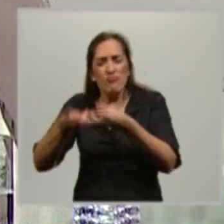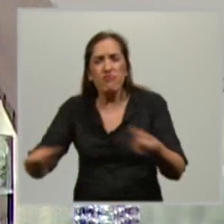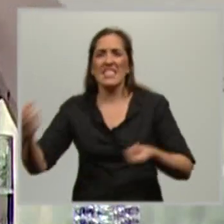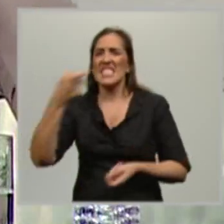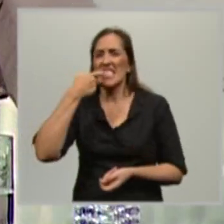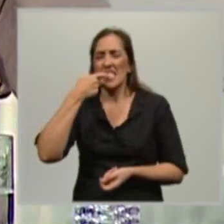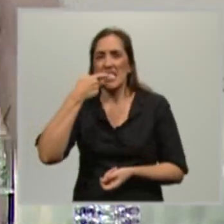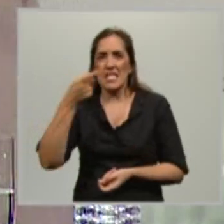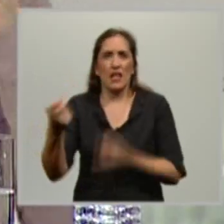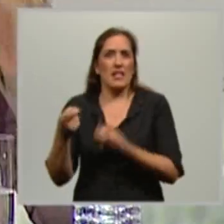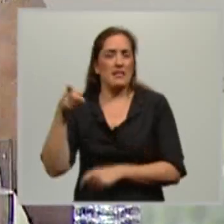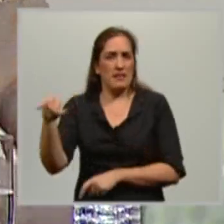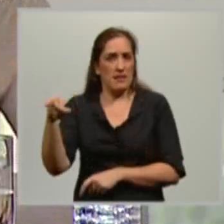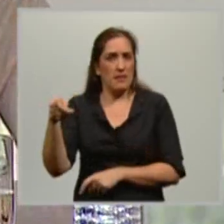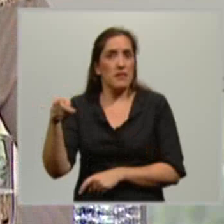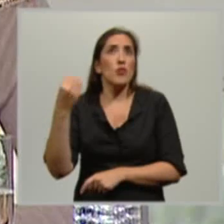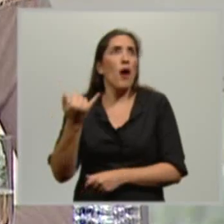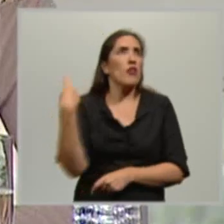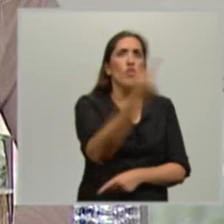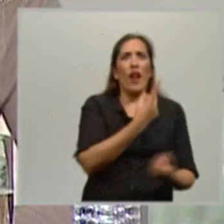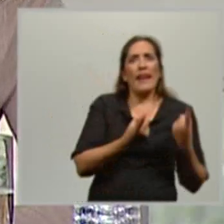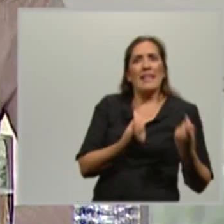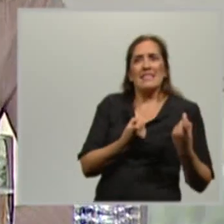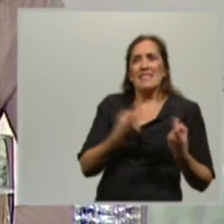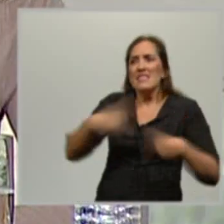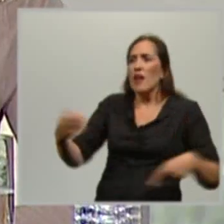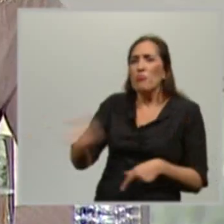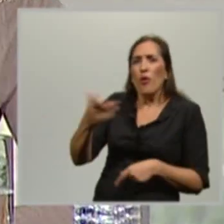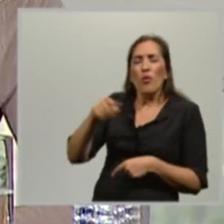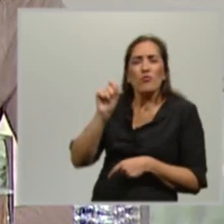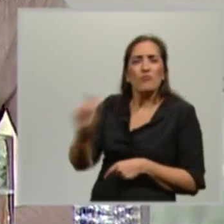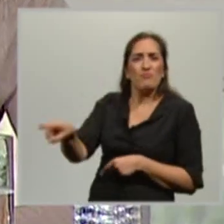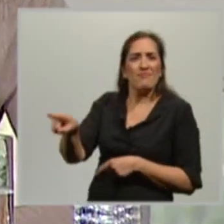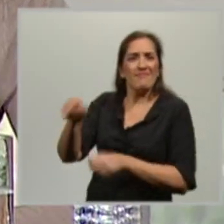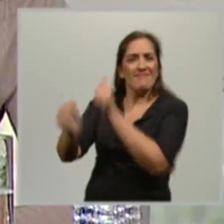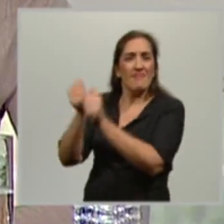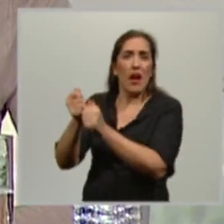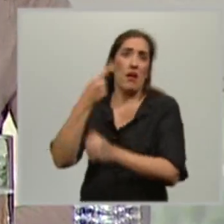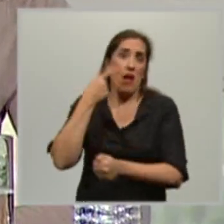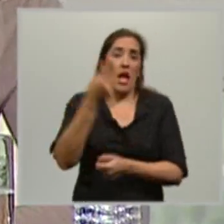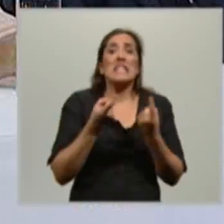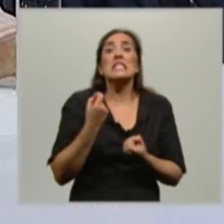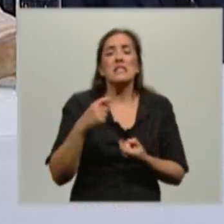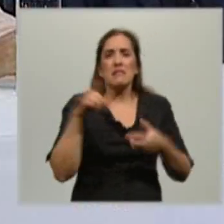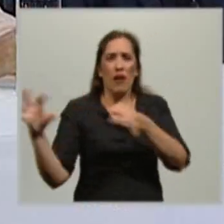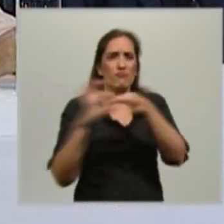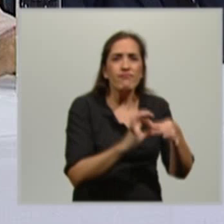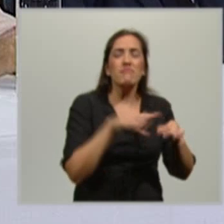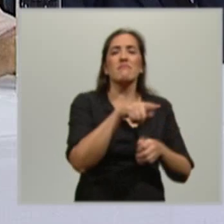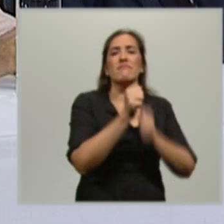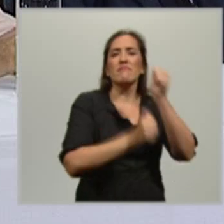cubrir la demanda creciente que hemos tenido producto del crecimiento de la industria automotriz, de la línea